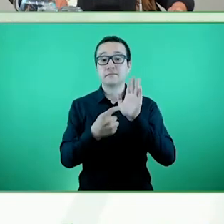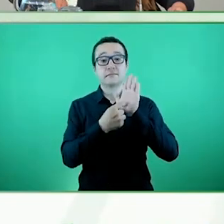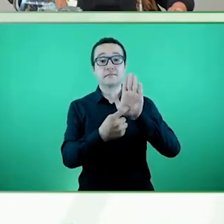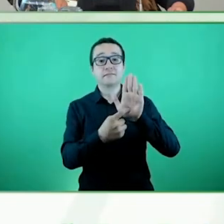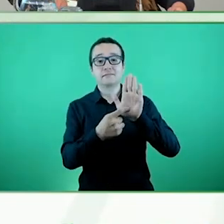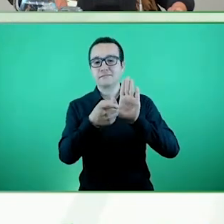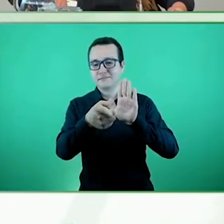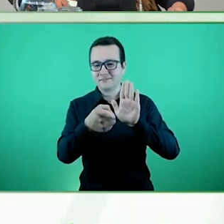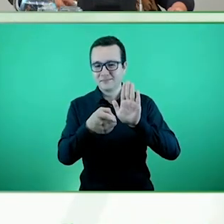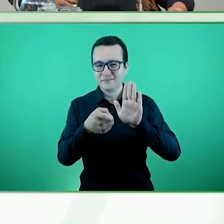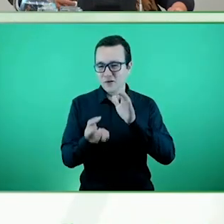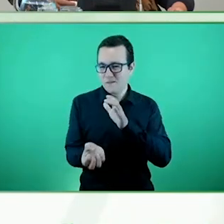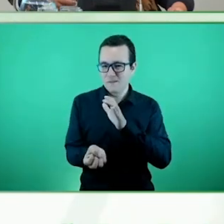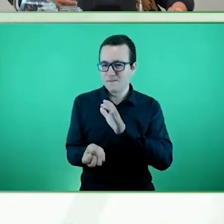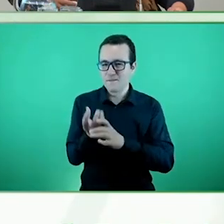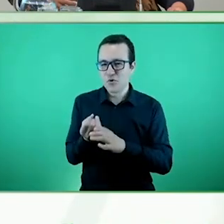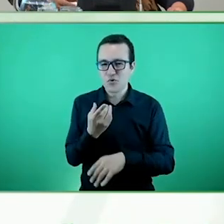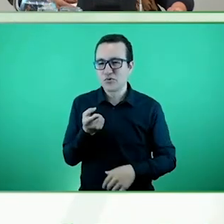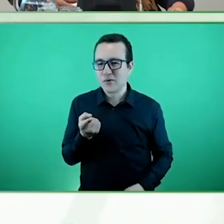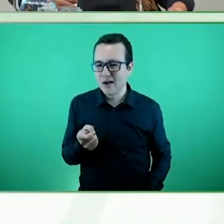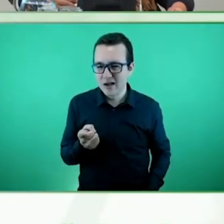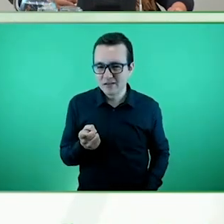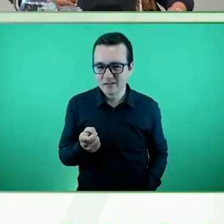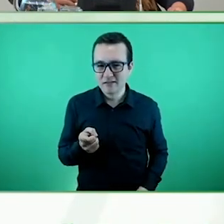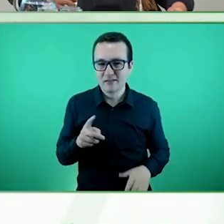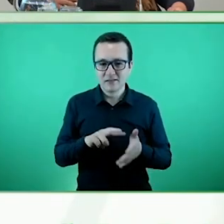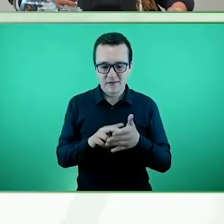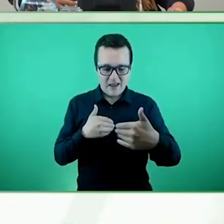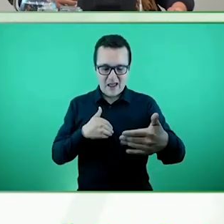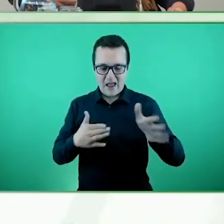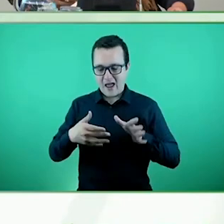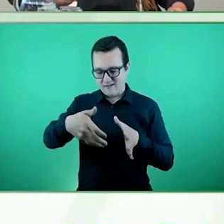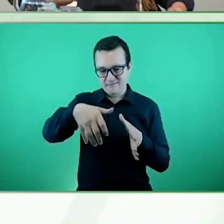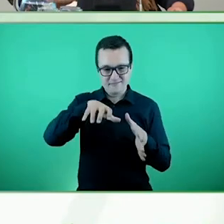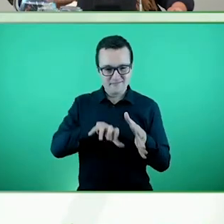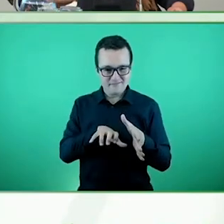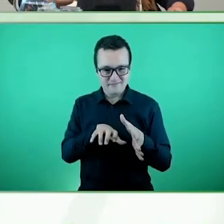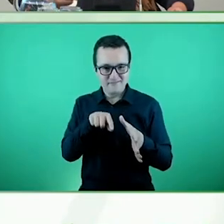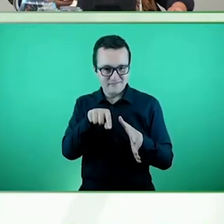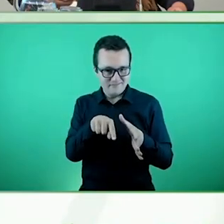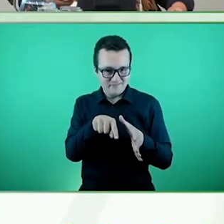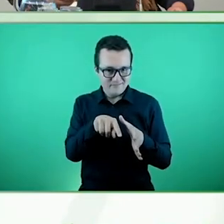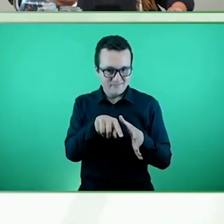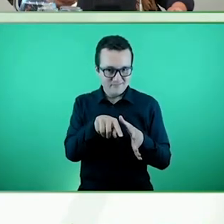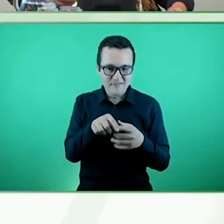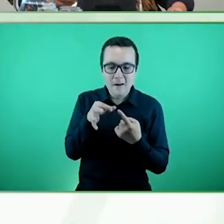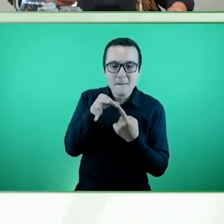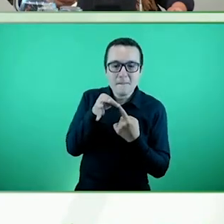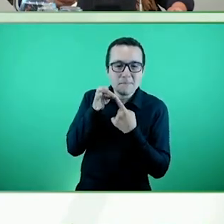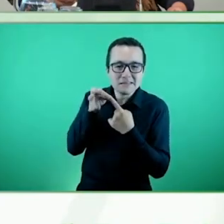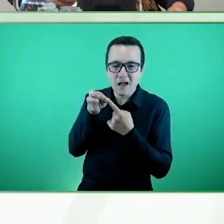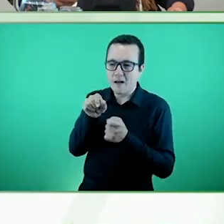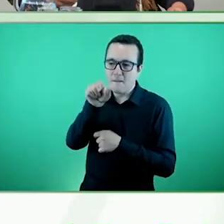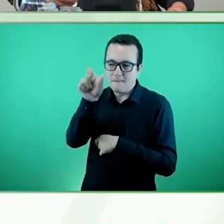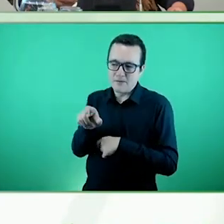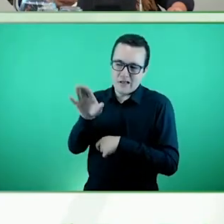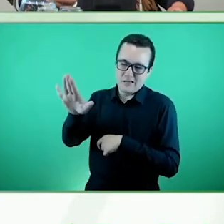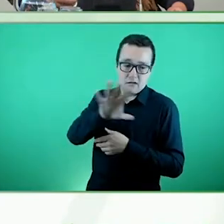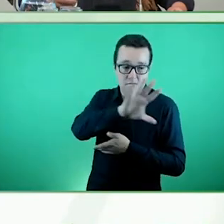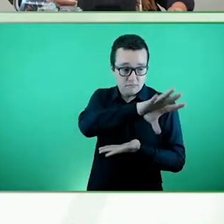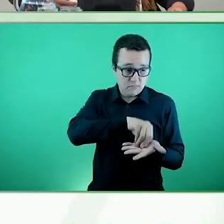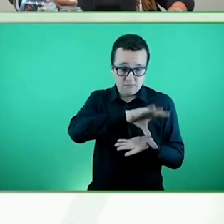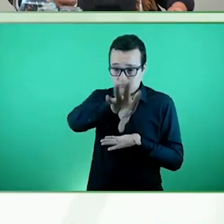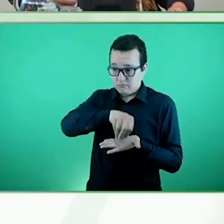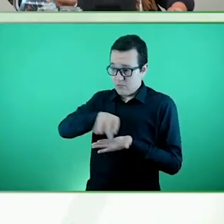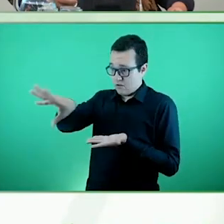es las cajas personalizadas, que es un producto que se creó de manera